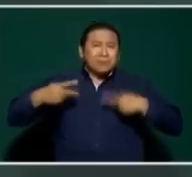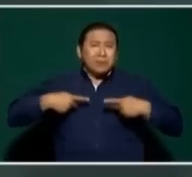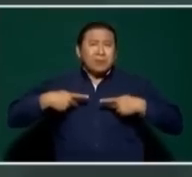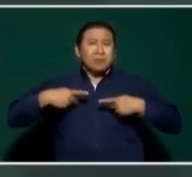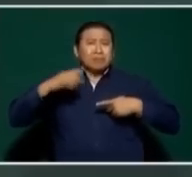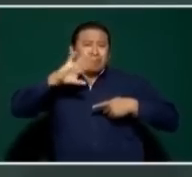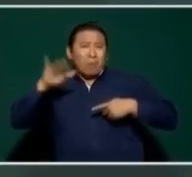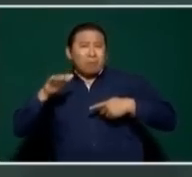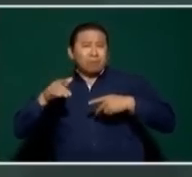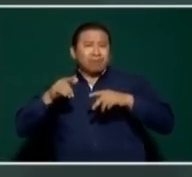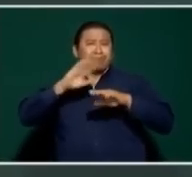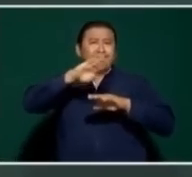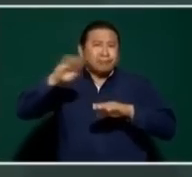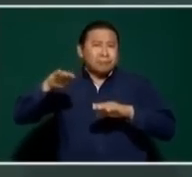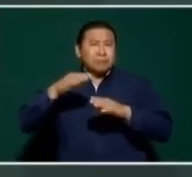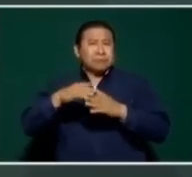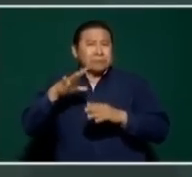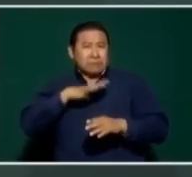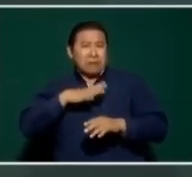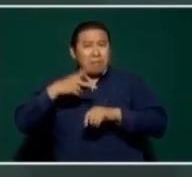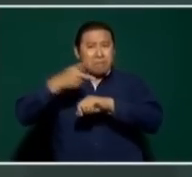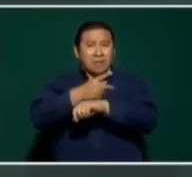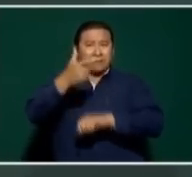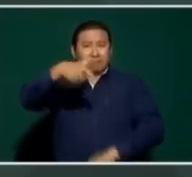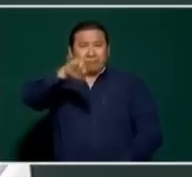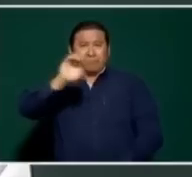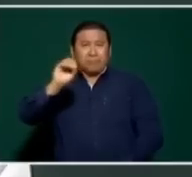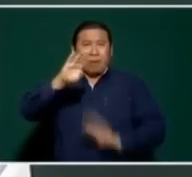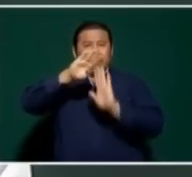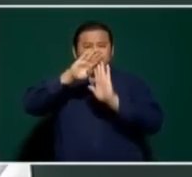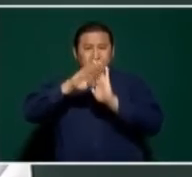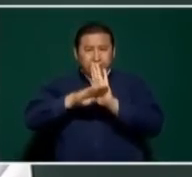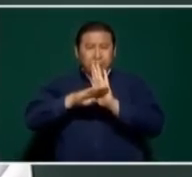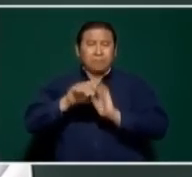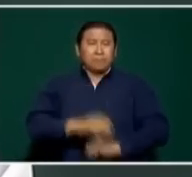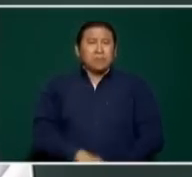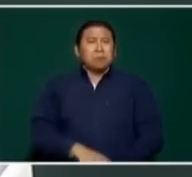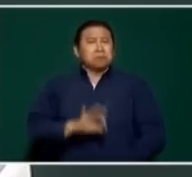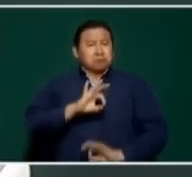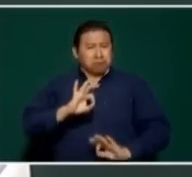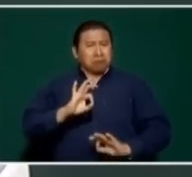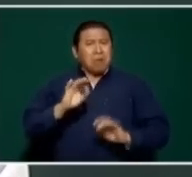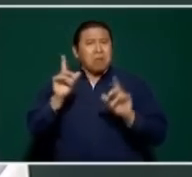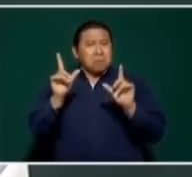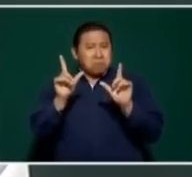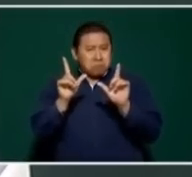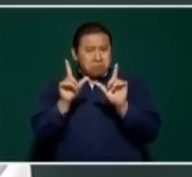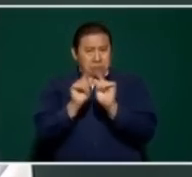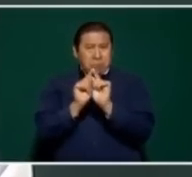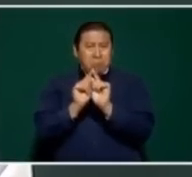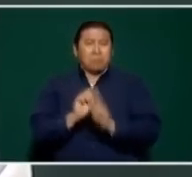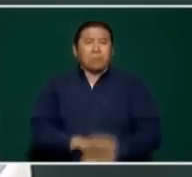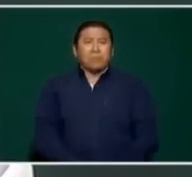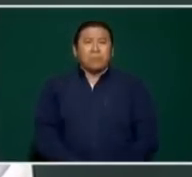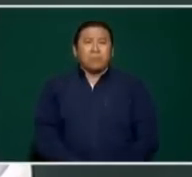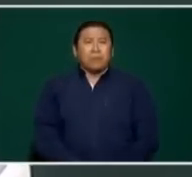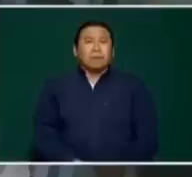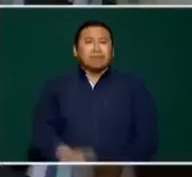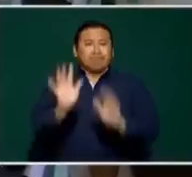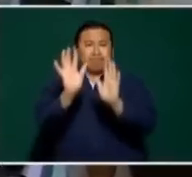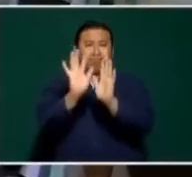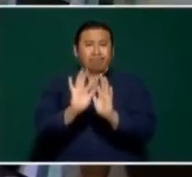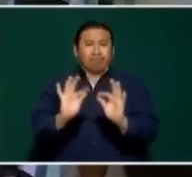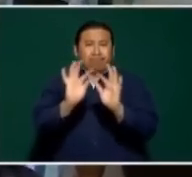homicidios cometidos en Quintana Roo. Lo puedo sintetizar diciendo